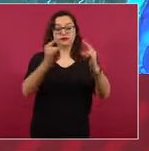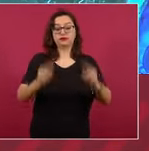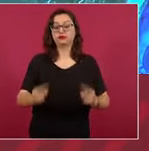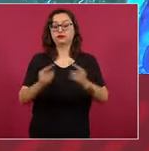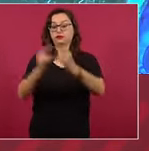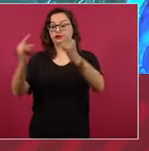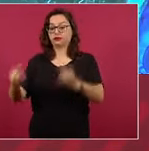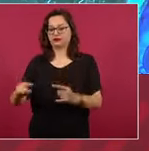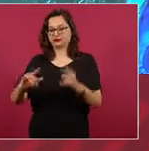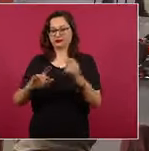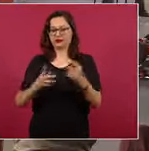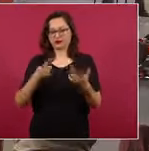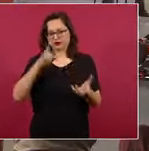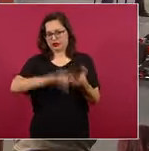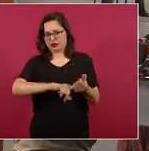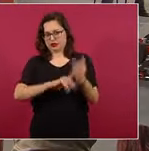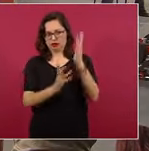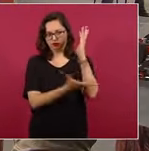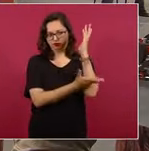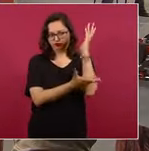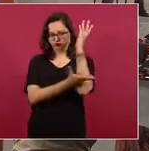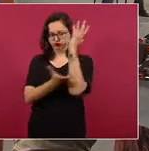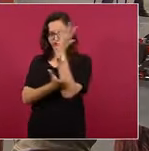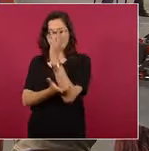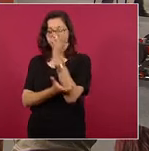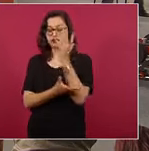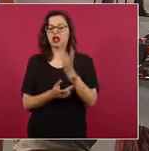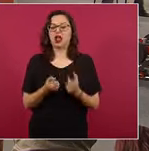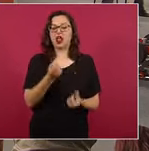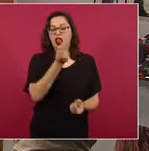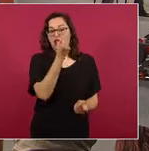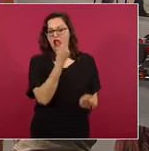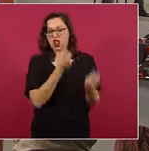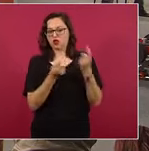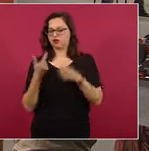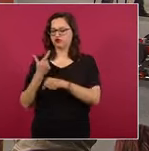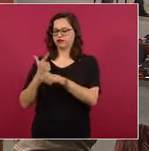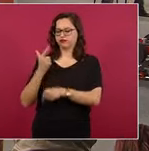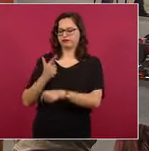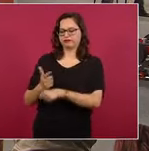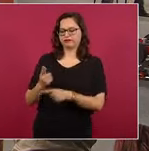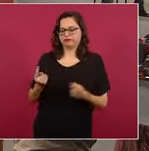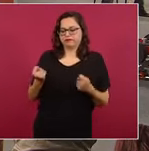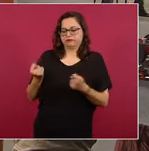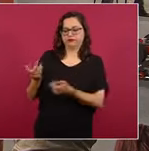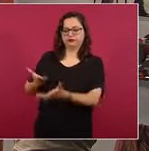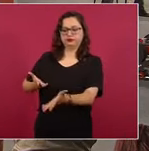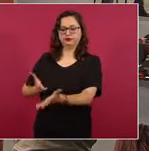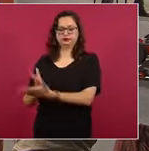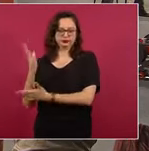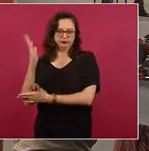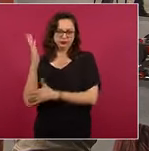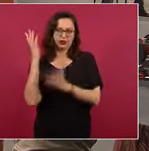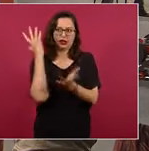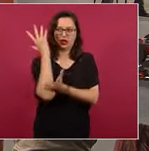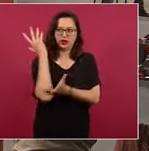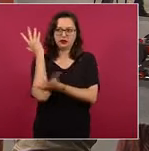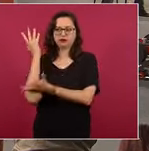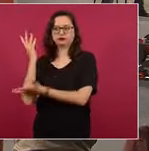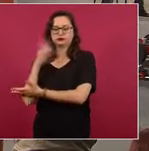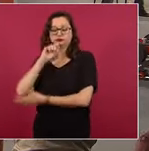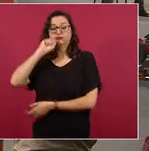se metían a lo que era el territorio de Guatemala, y esto originó el conflicto. Entonces se llegó